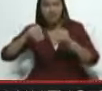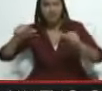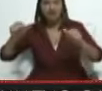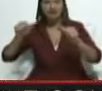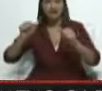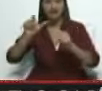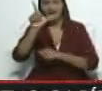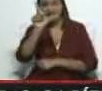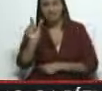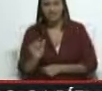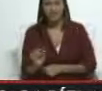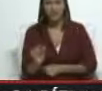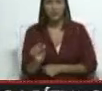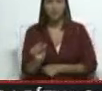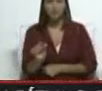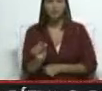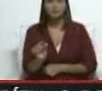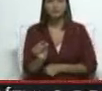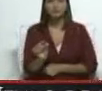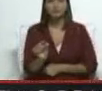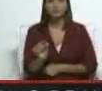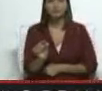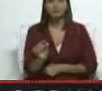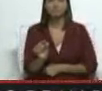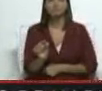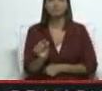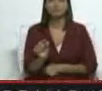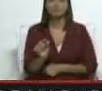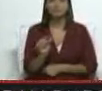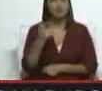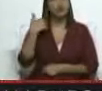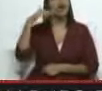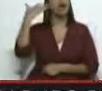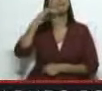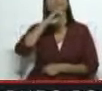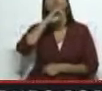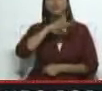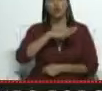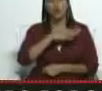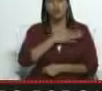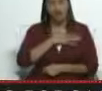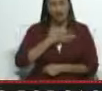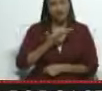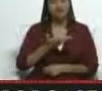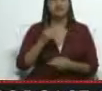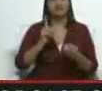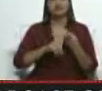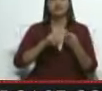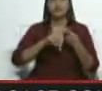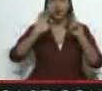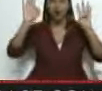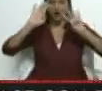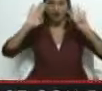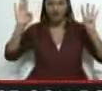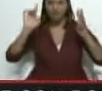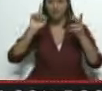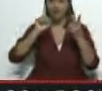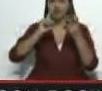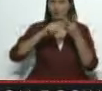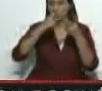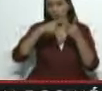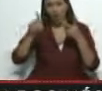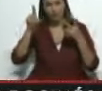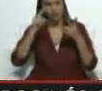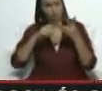mares en suo lo que hizo Rómulo betancur Rómulo Gallego Carlos Andrés pz Jaime lucchi